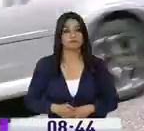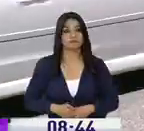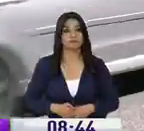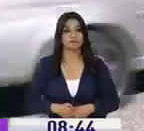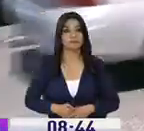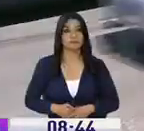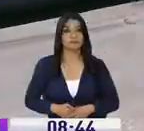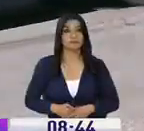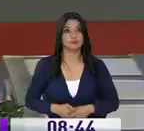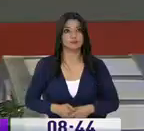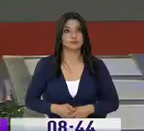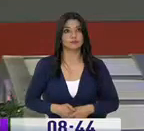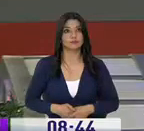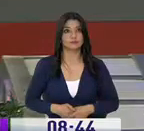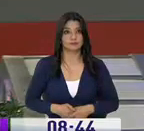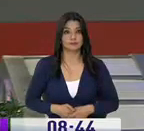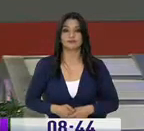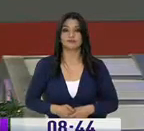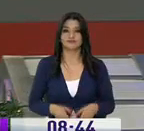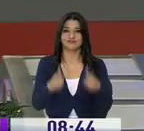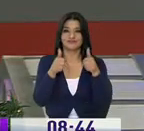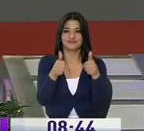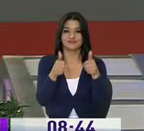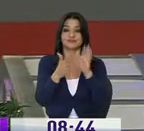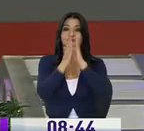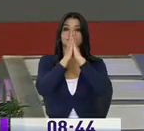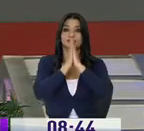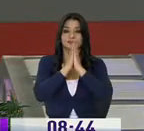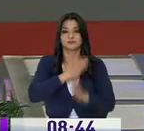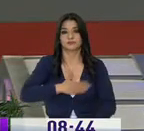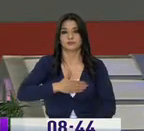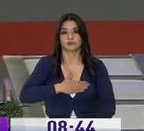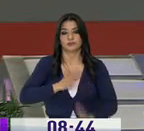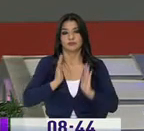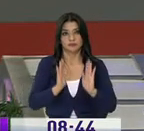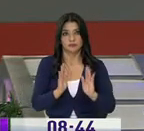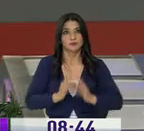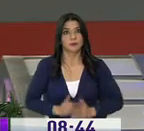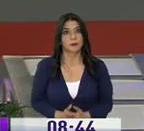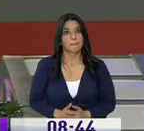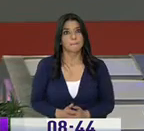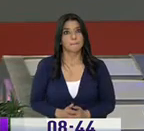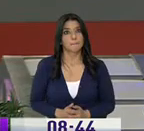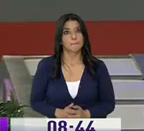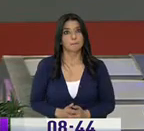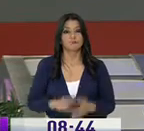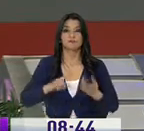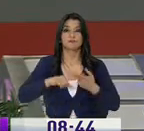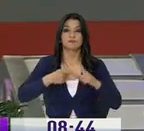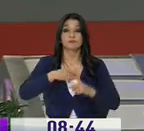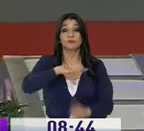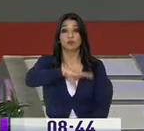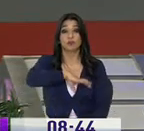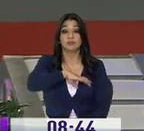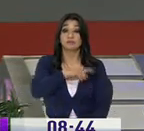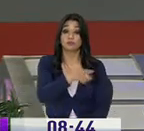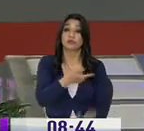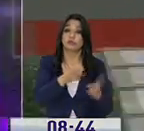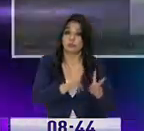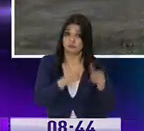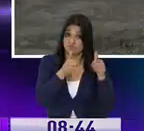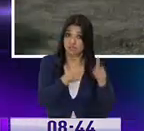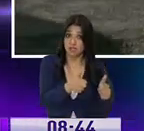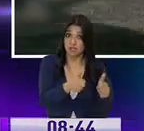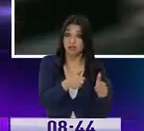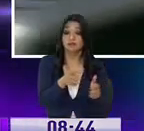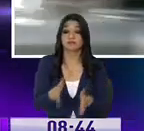Sofía Vintimilla. Muy bien, hay que pedir por favor, si son tan amables nuestros amigos del municipio que también trabajan con nosotros,